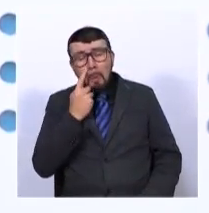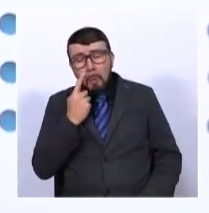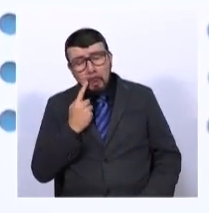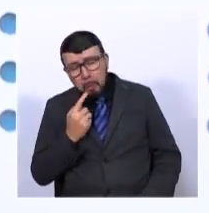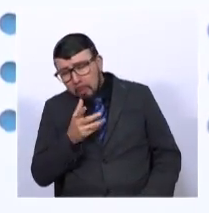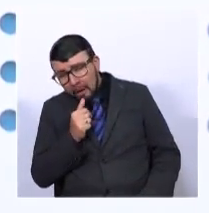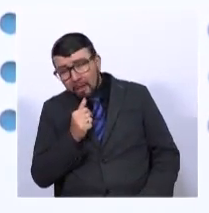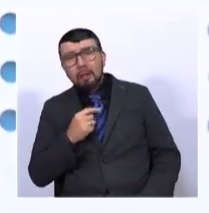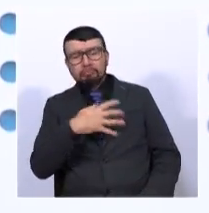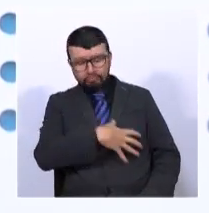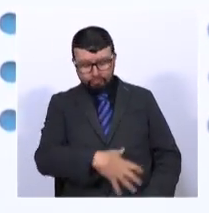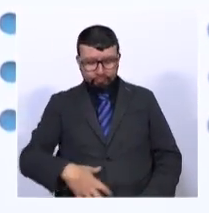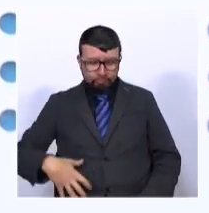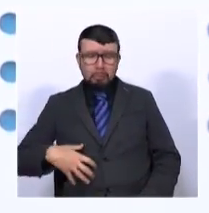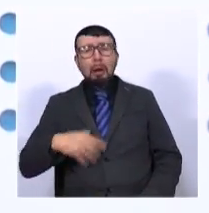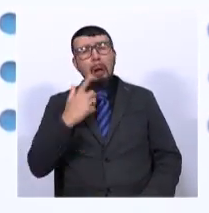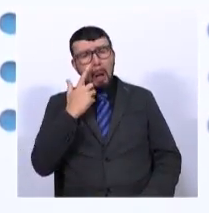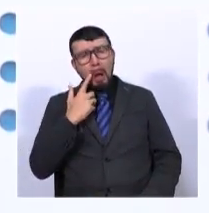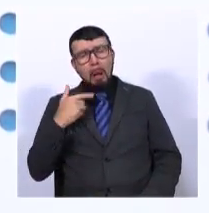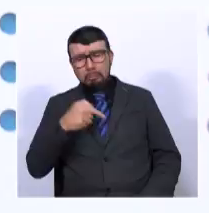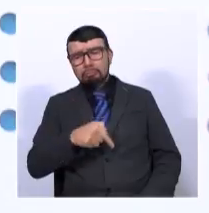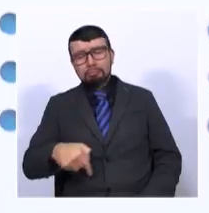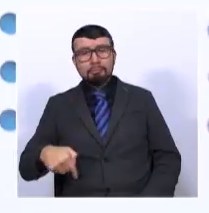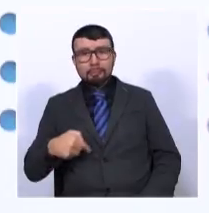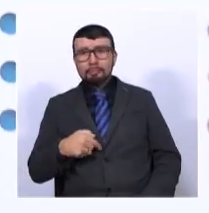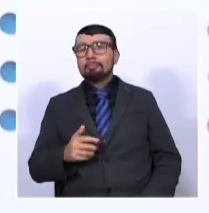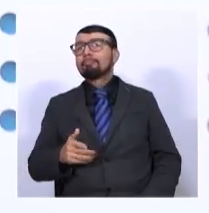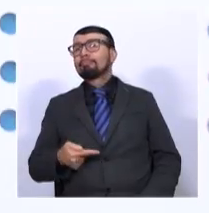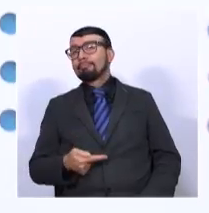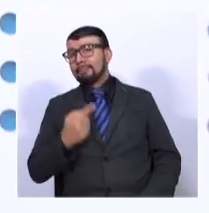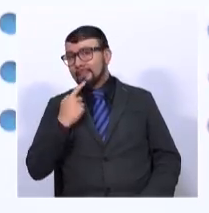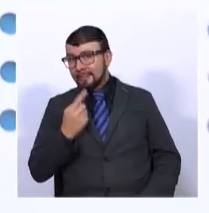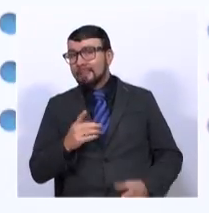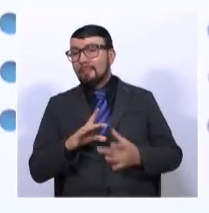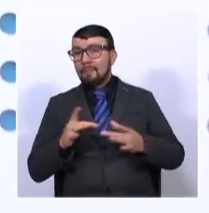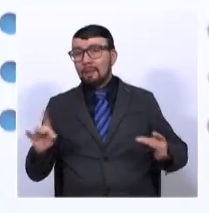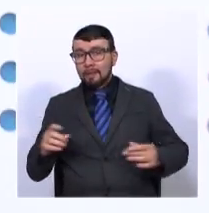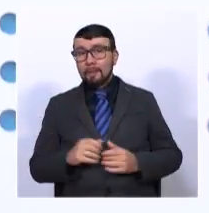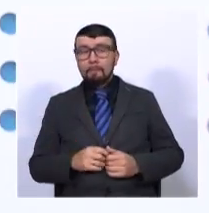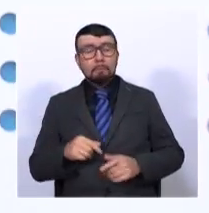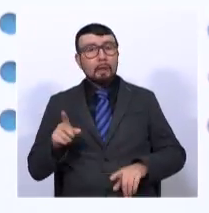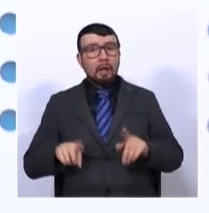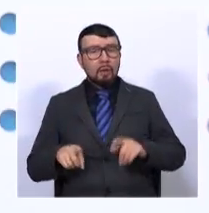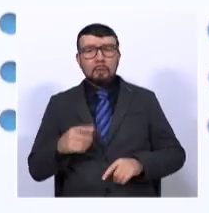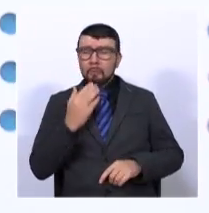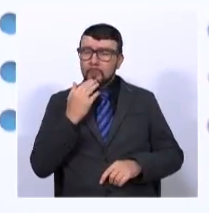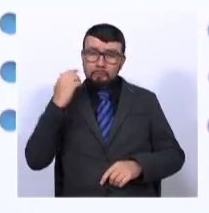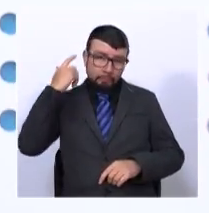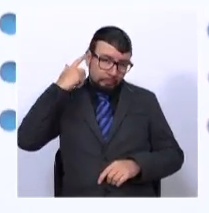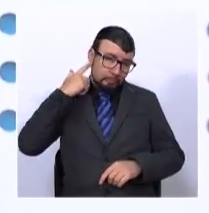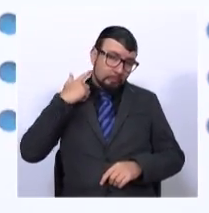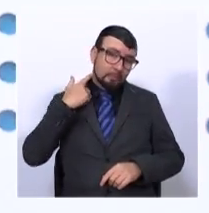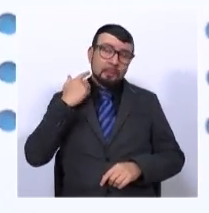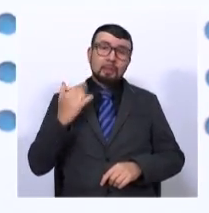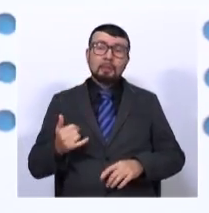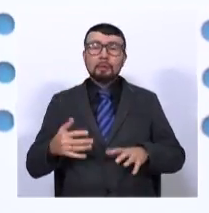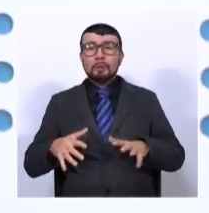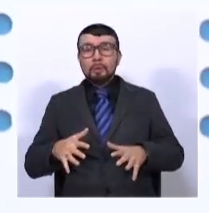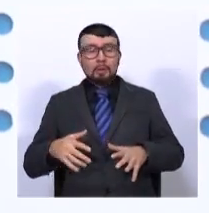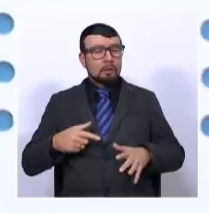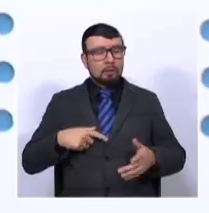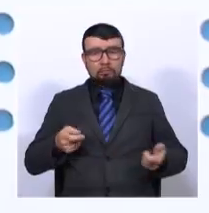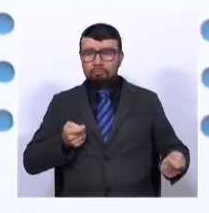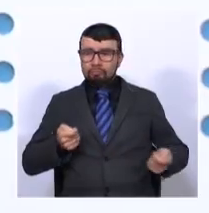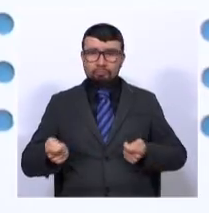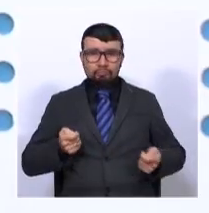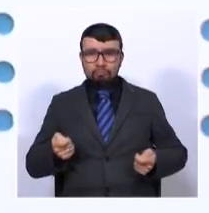órganos. Entonces, las emociones reprimidas vía sistema nervioso, un sistema nervioso que llama el sistema nervioso autónomo, que no es